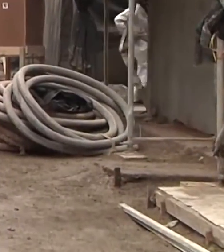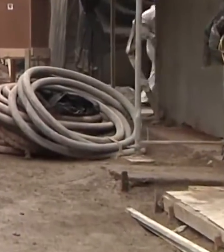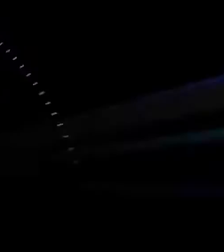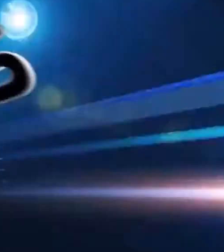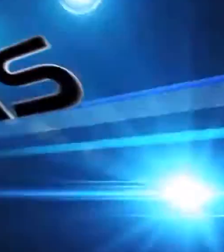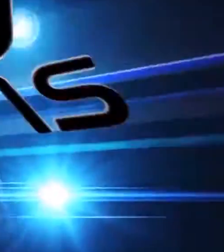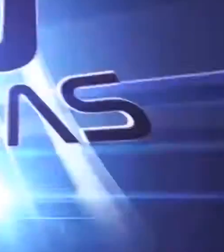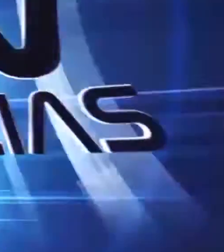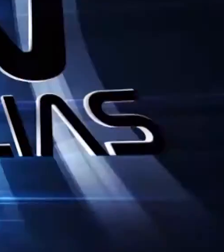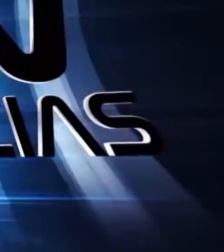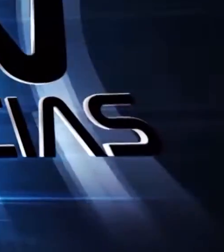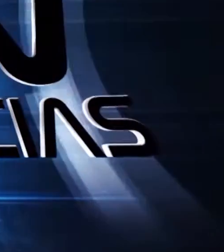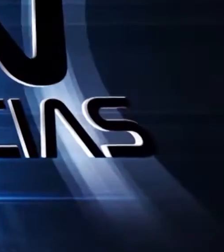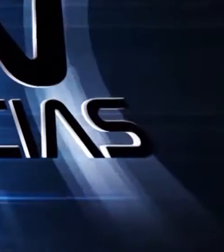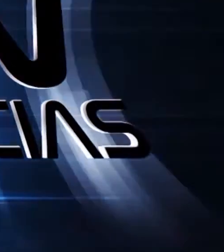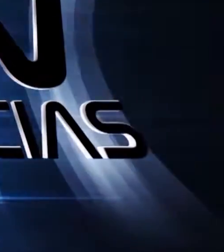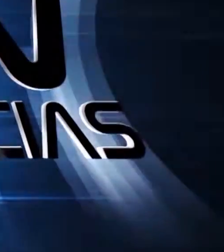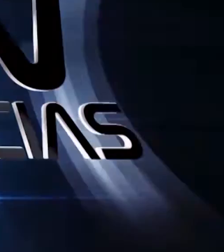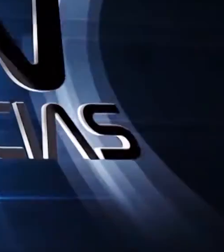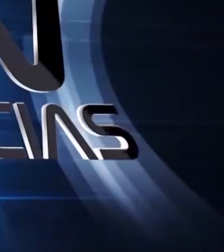¡Gracias! ¡Gracias!